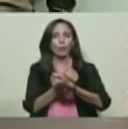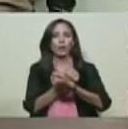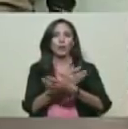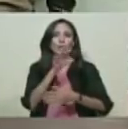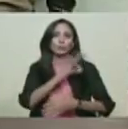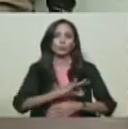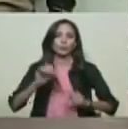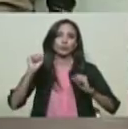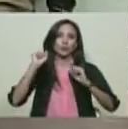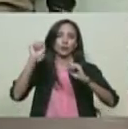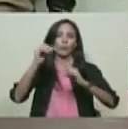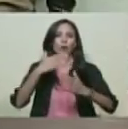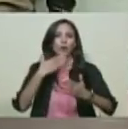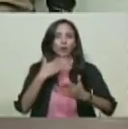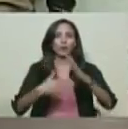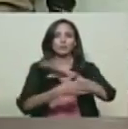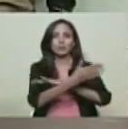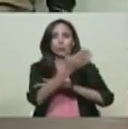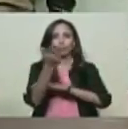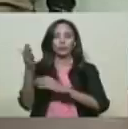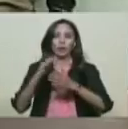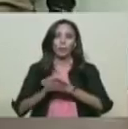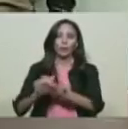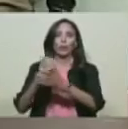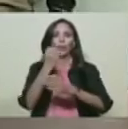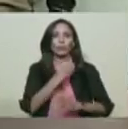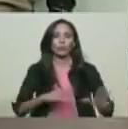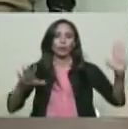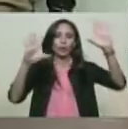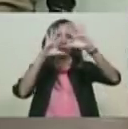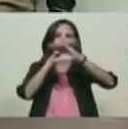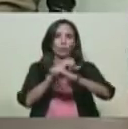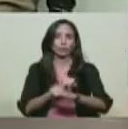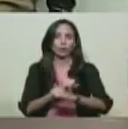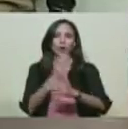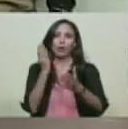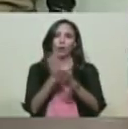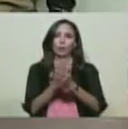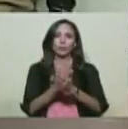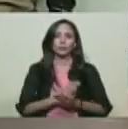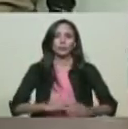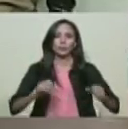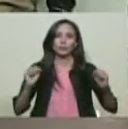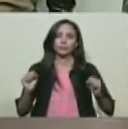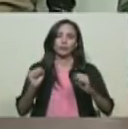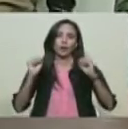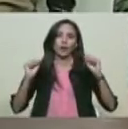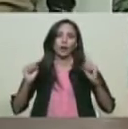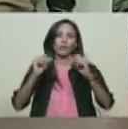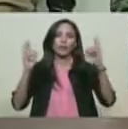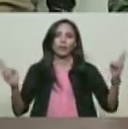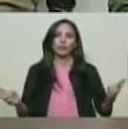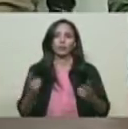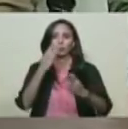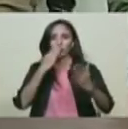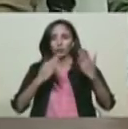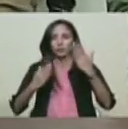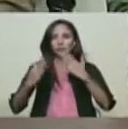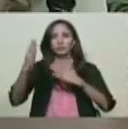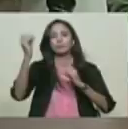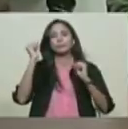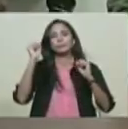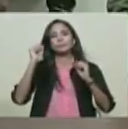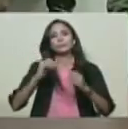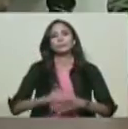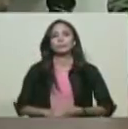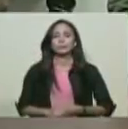socialista. Muchas gracias, camaradas. Buenas noches y les digo, como siempre, hasta la victoria.